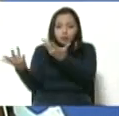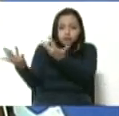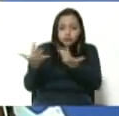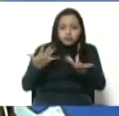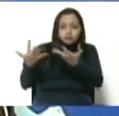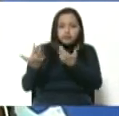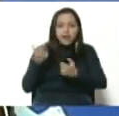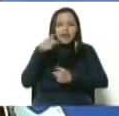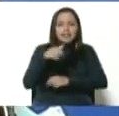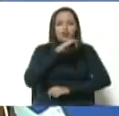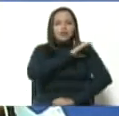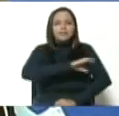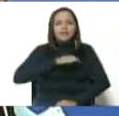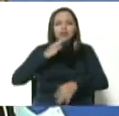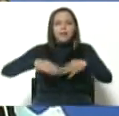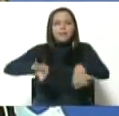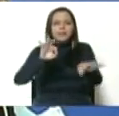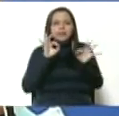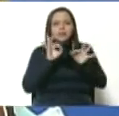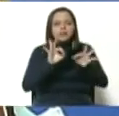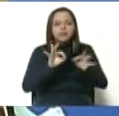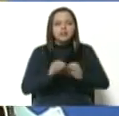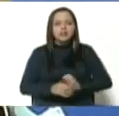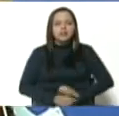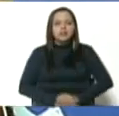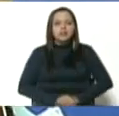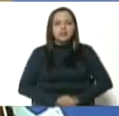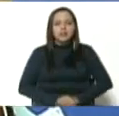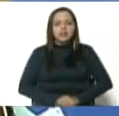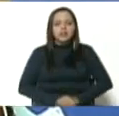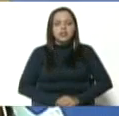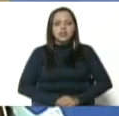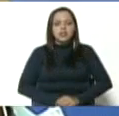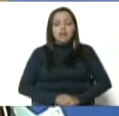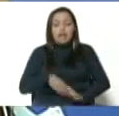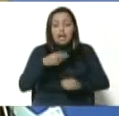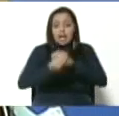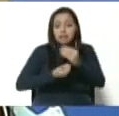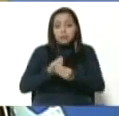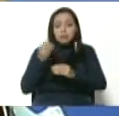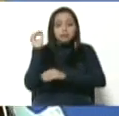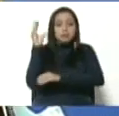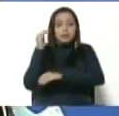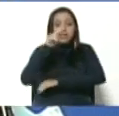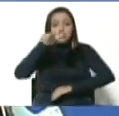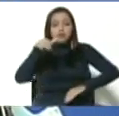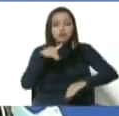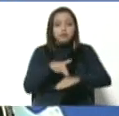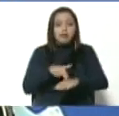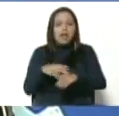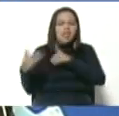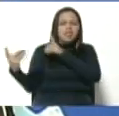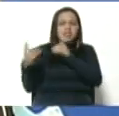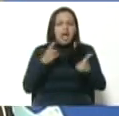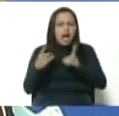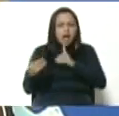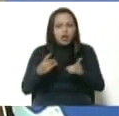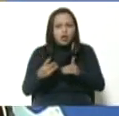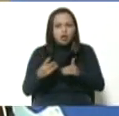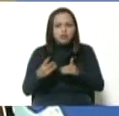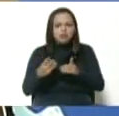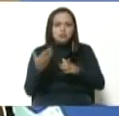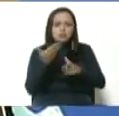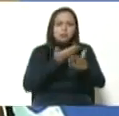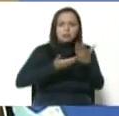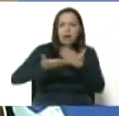esta comisión especial nombrada por la Asamblea Nacional para el diálogo, para la